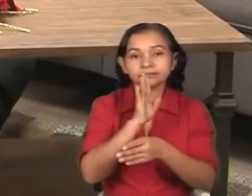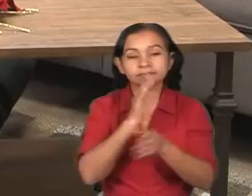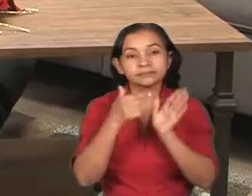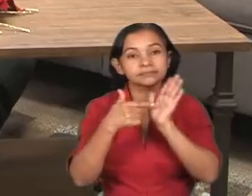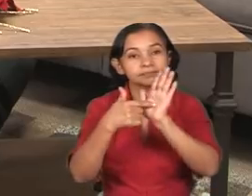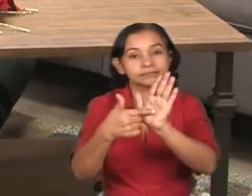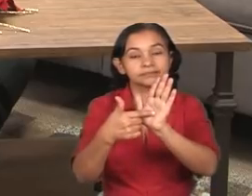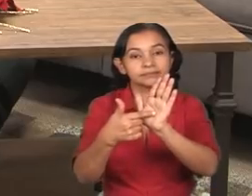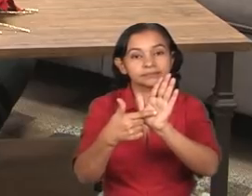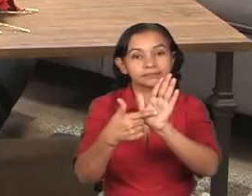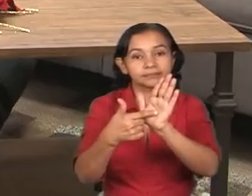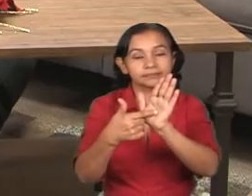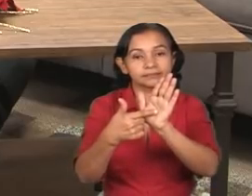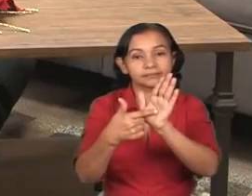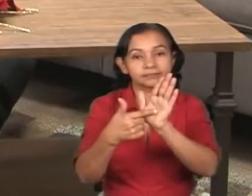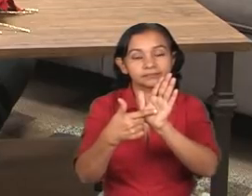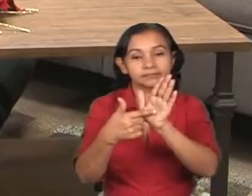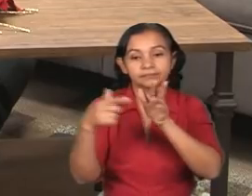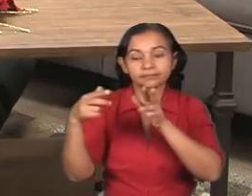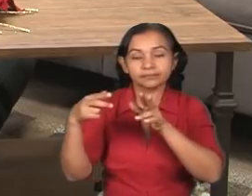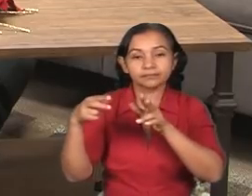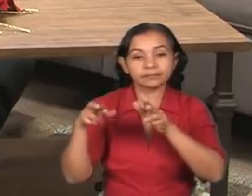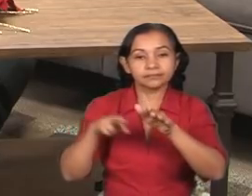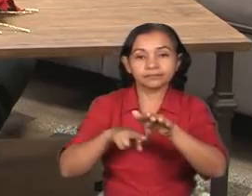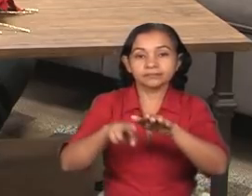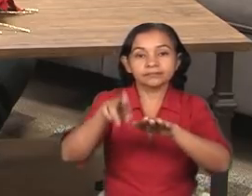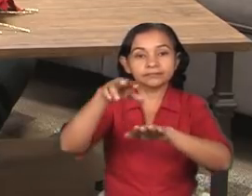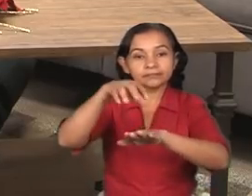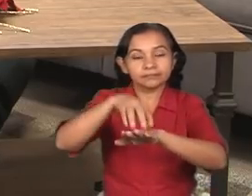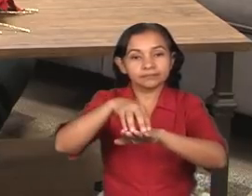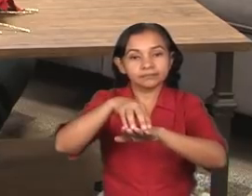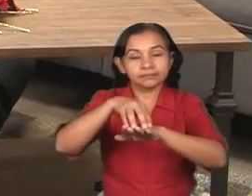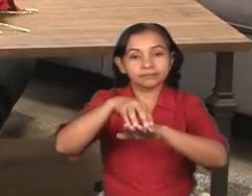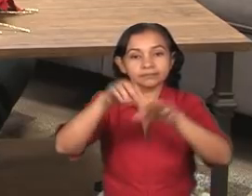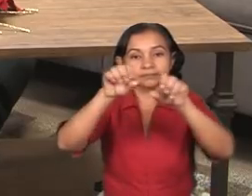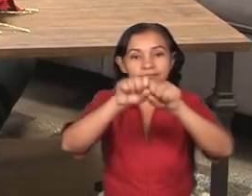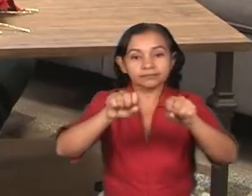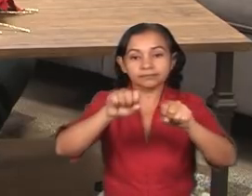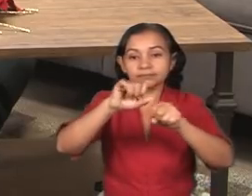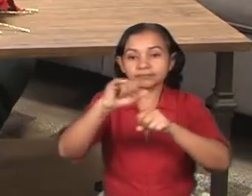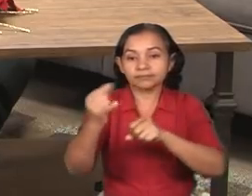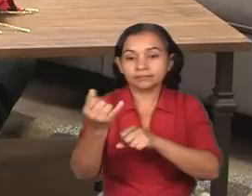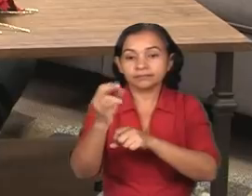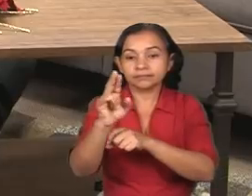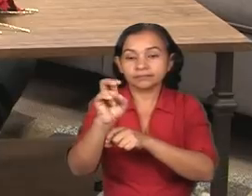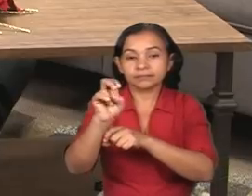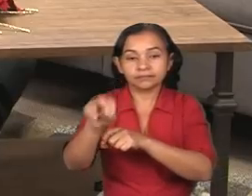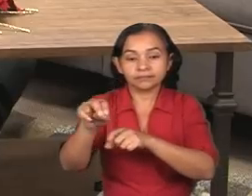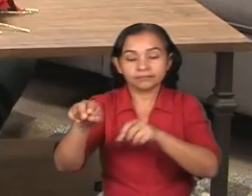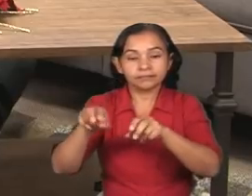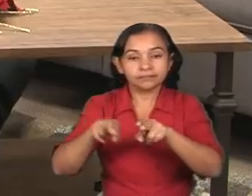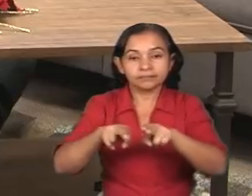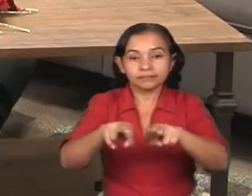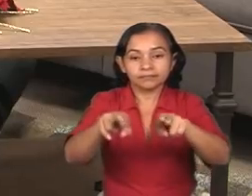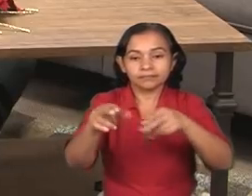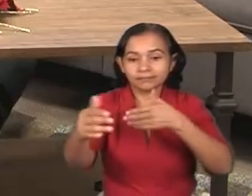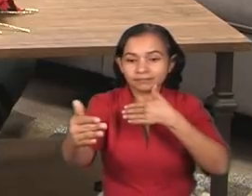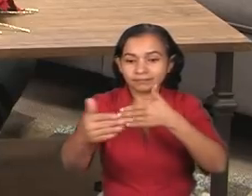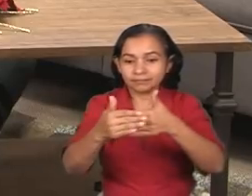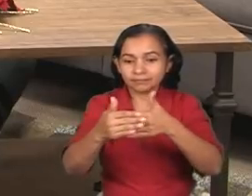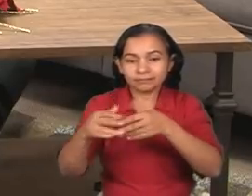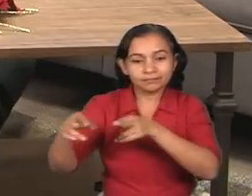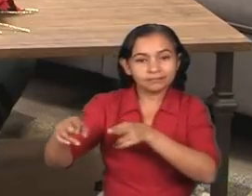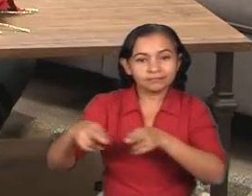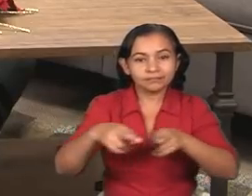caso del río de San Carlos, por ejemplo. Okay. Una ciudad con el río San Juan a la orilla, con el agua a la orilla, y prácticamente